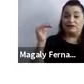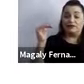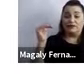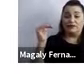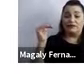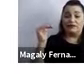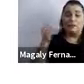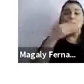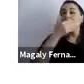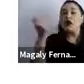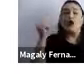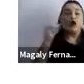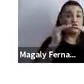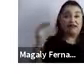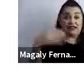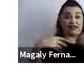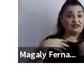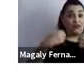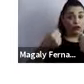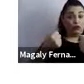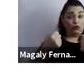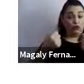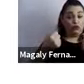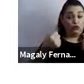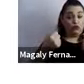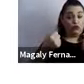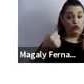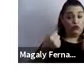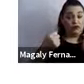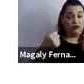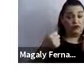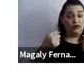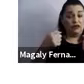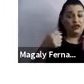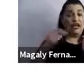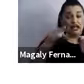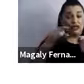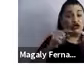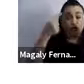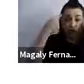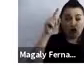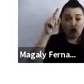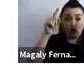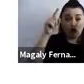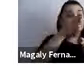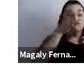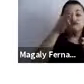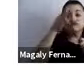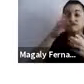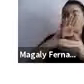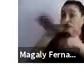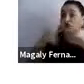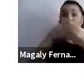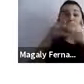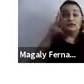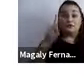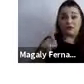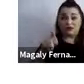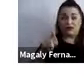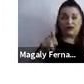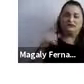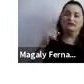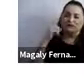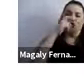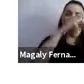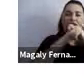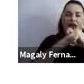el mejor nivel de salud y que llegue a todas las personas es complejo